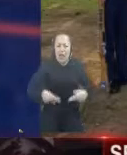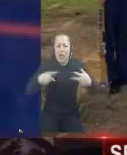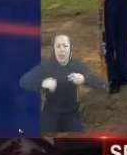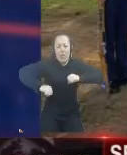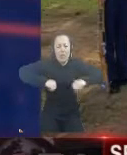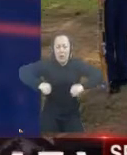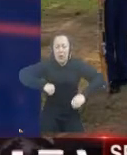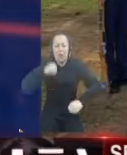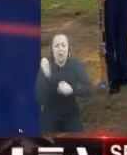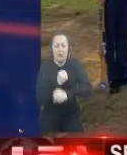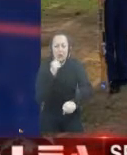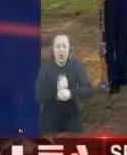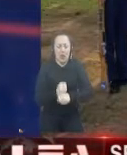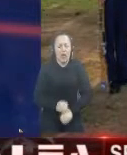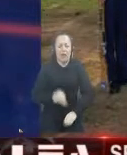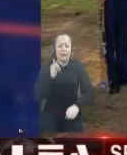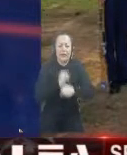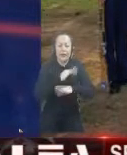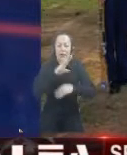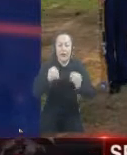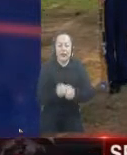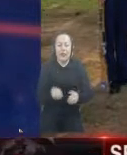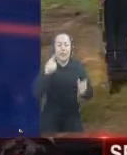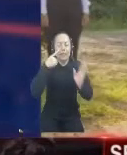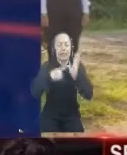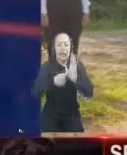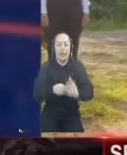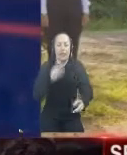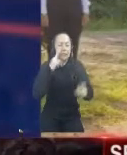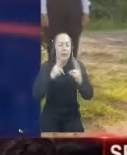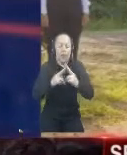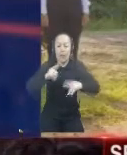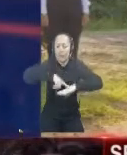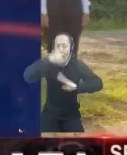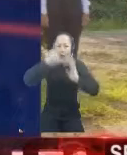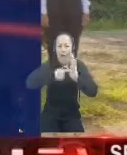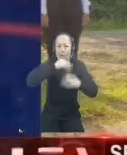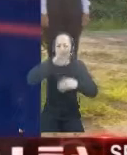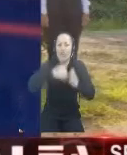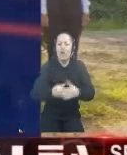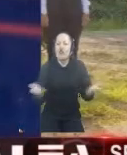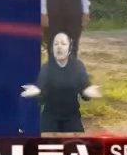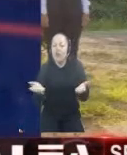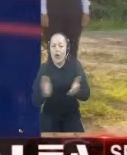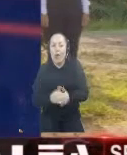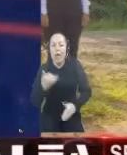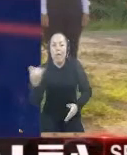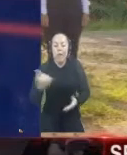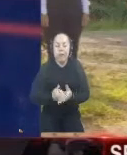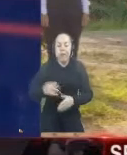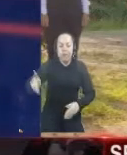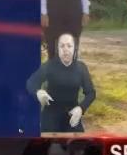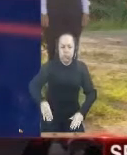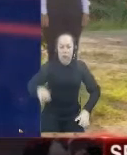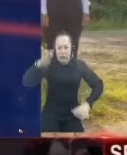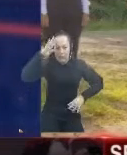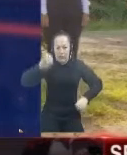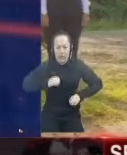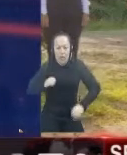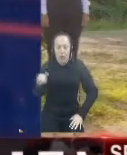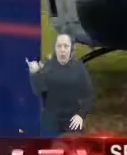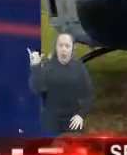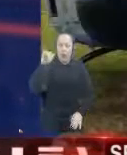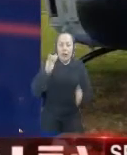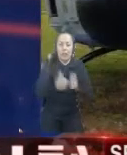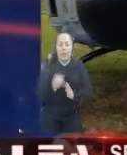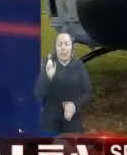deber constitucional, realizó este significativo reconocimiento en las instalaciones de la Escuela de Instrucción Militar Aérea,